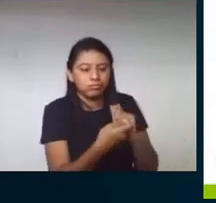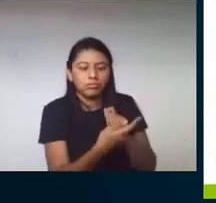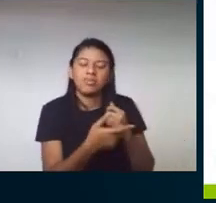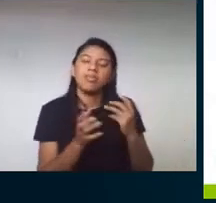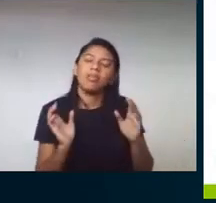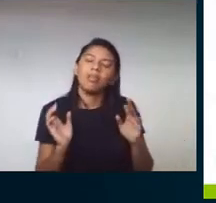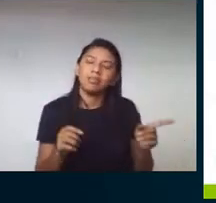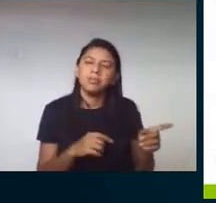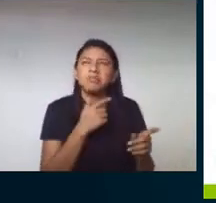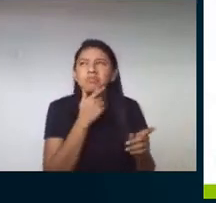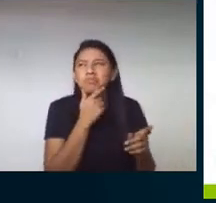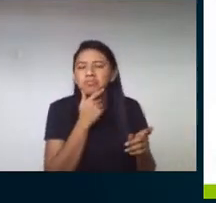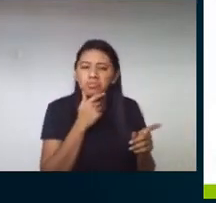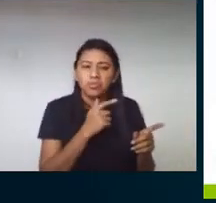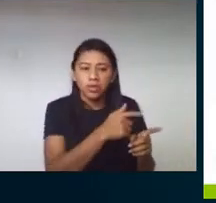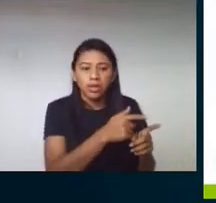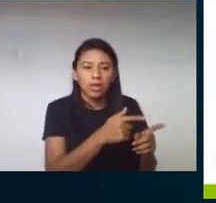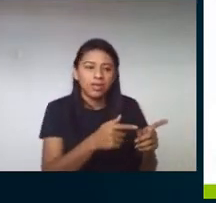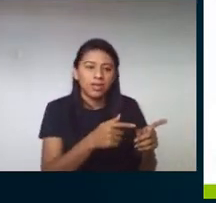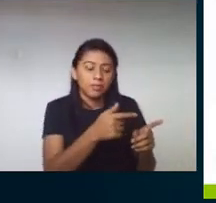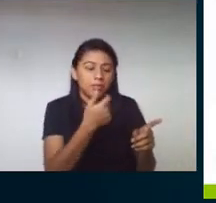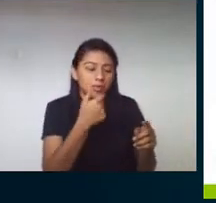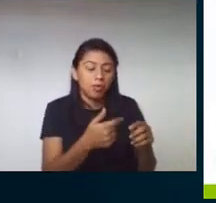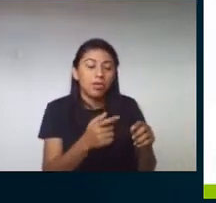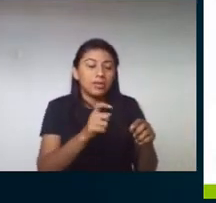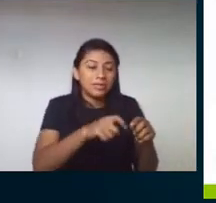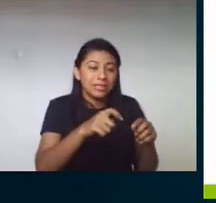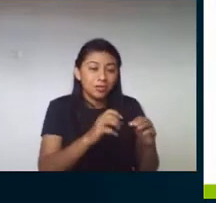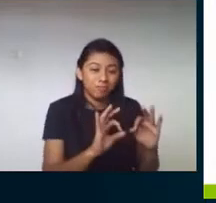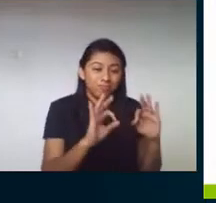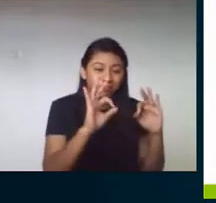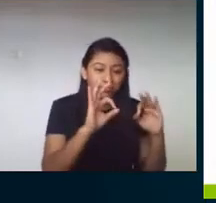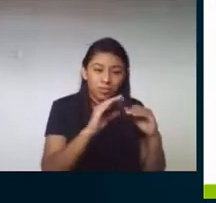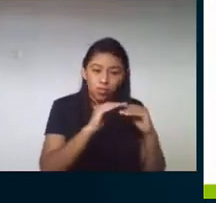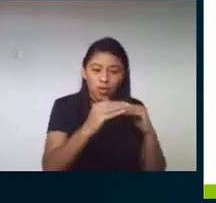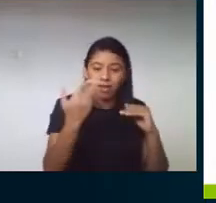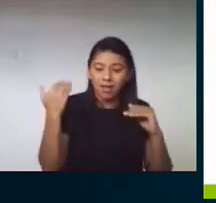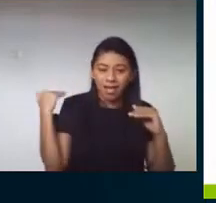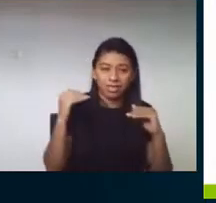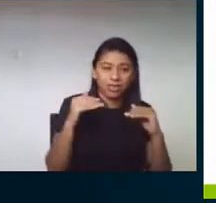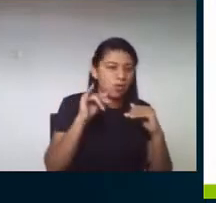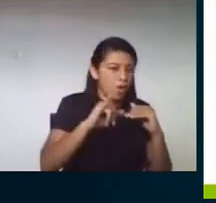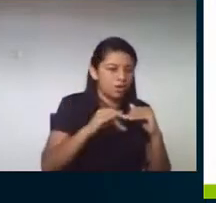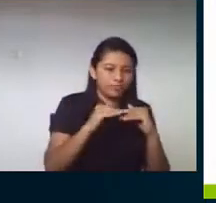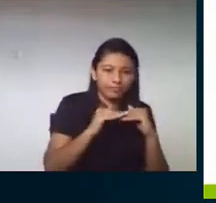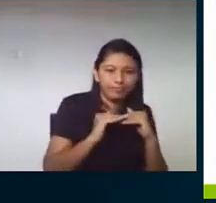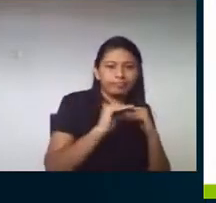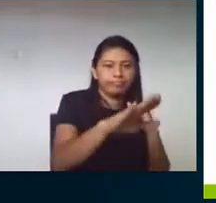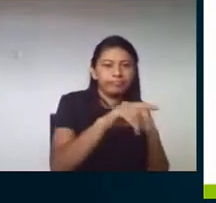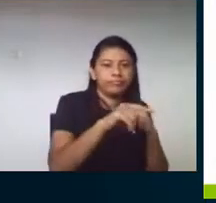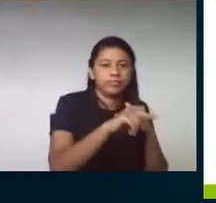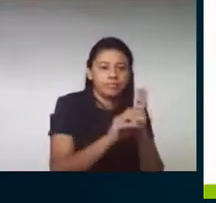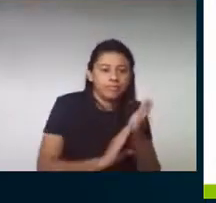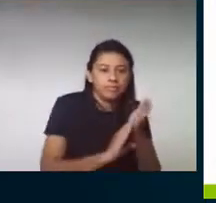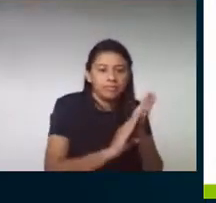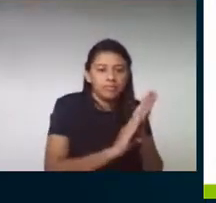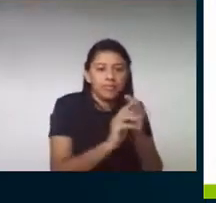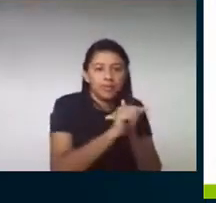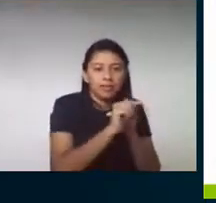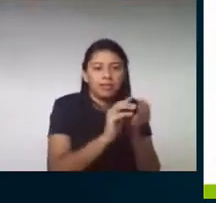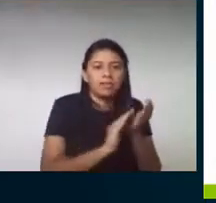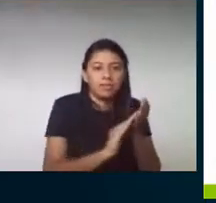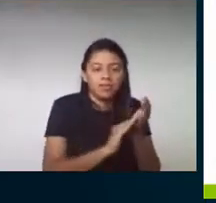eficiencia, conservar el punto de máxima eficiencia, el funcionamiento óptimo, así haya una alteración, digamos, de su estado